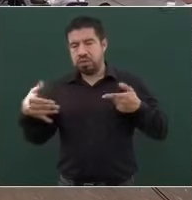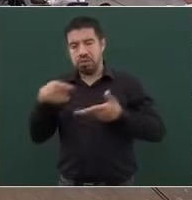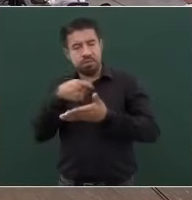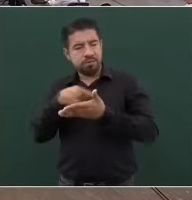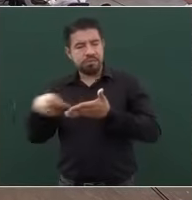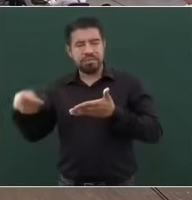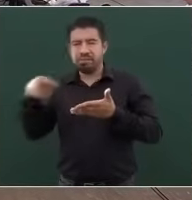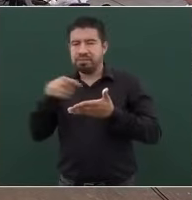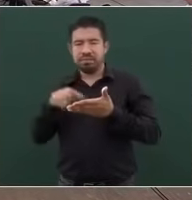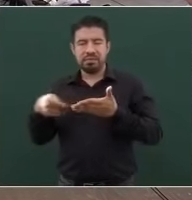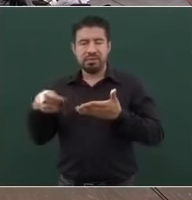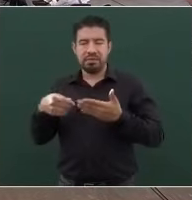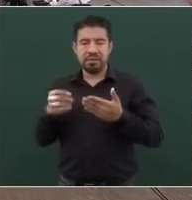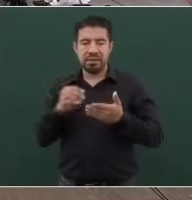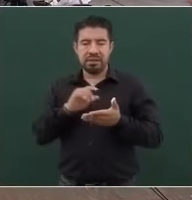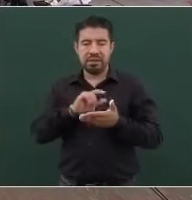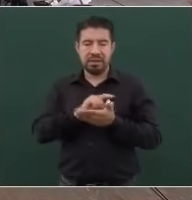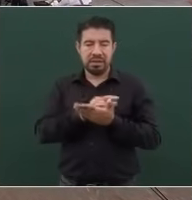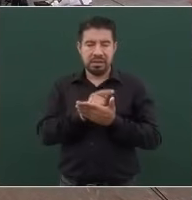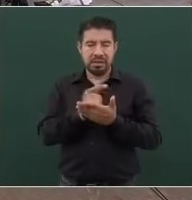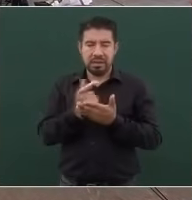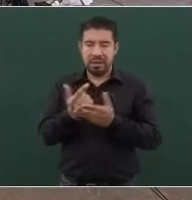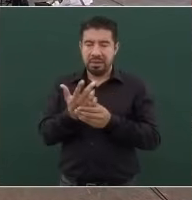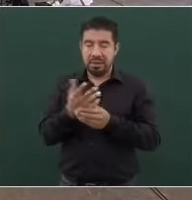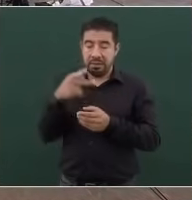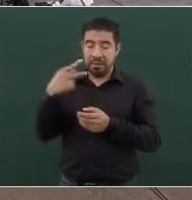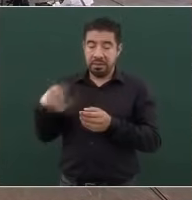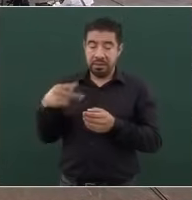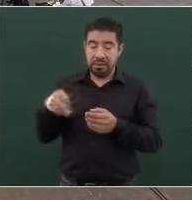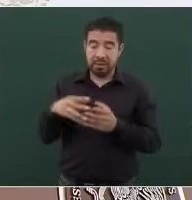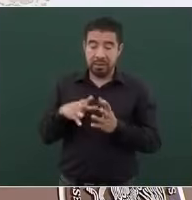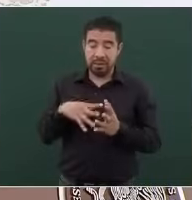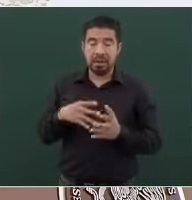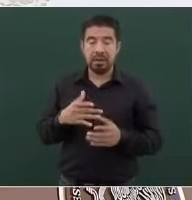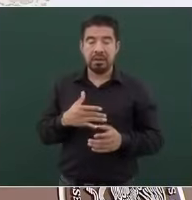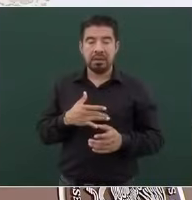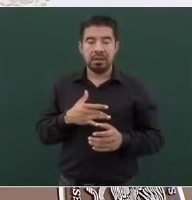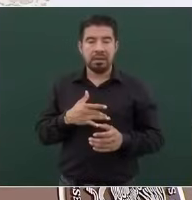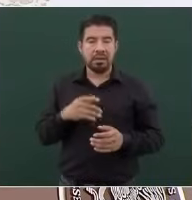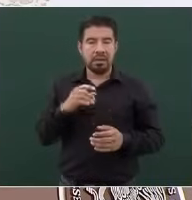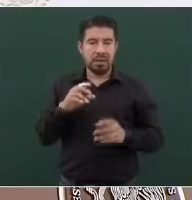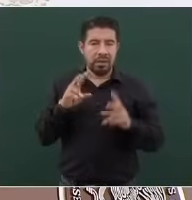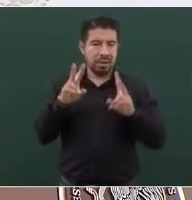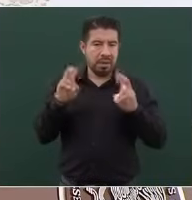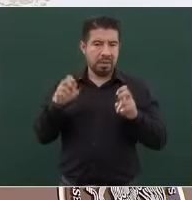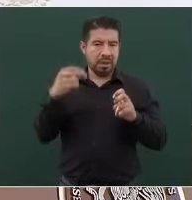tiene entre otros libros uno que me acuerdo que se llama La Gran Tentación,